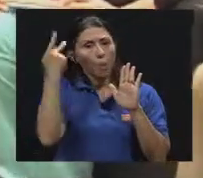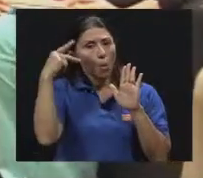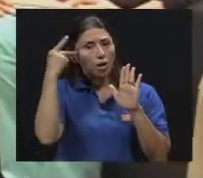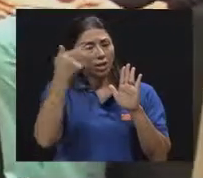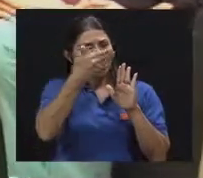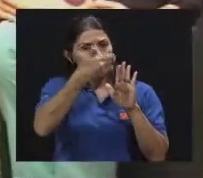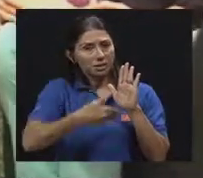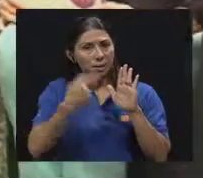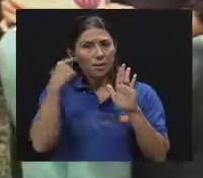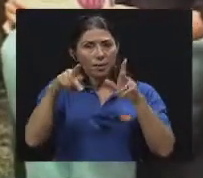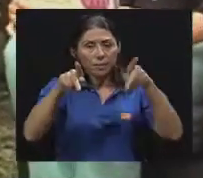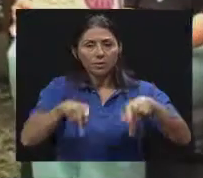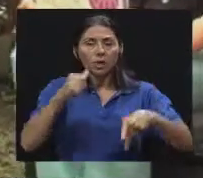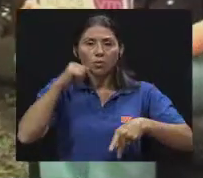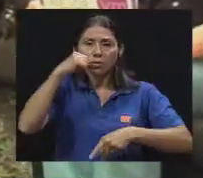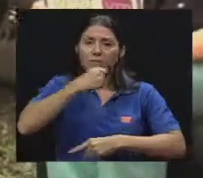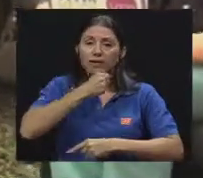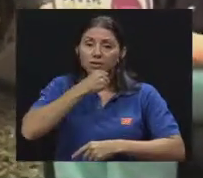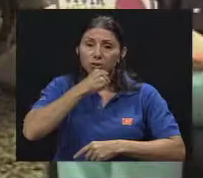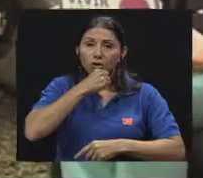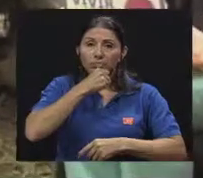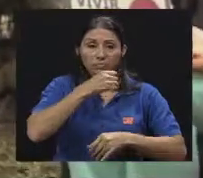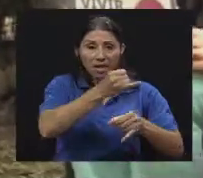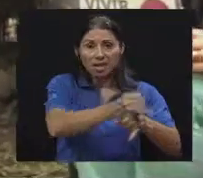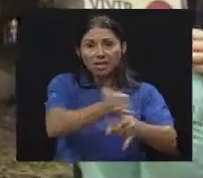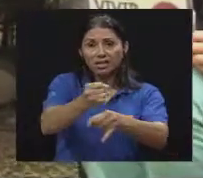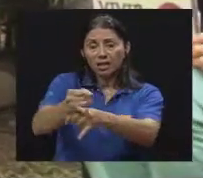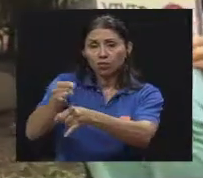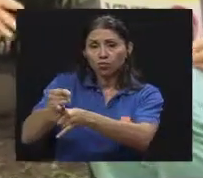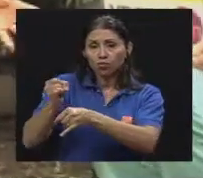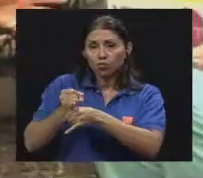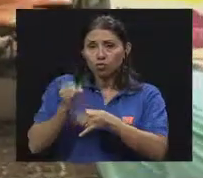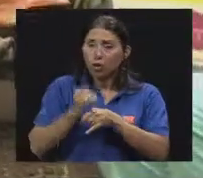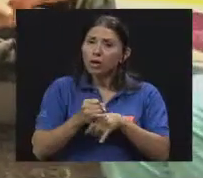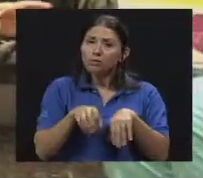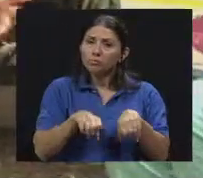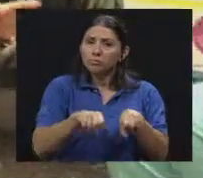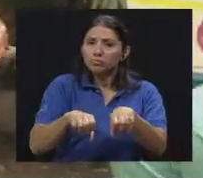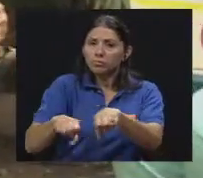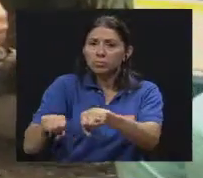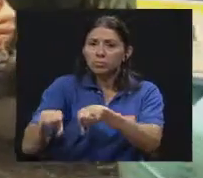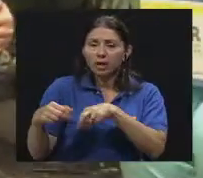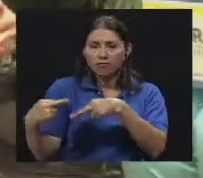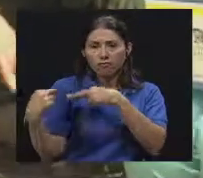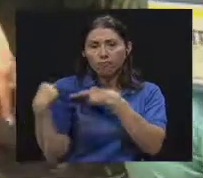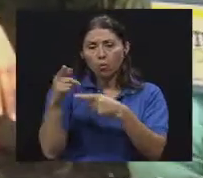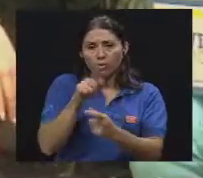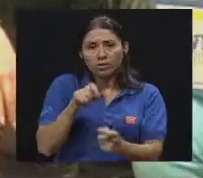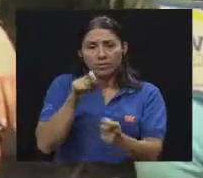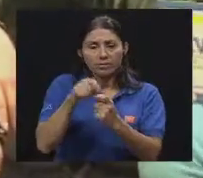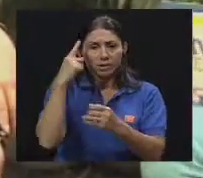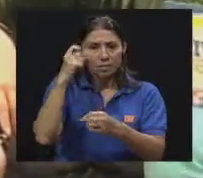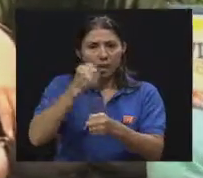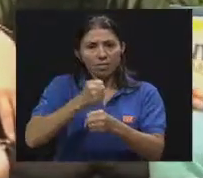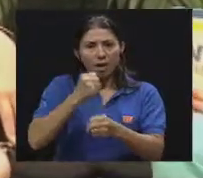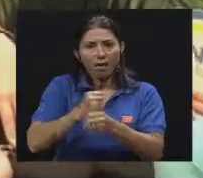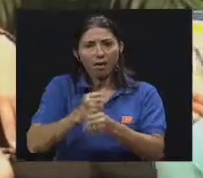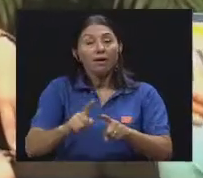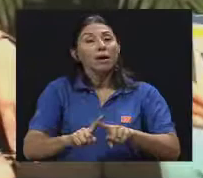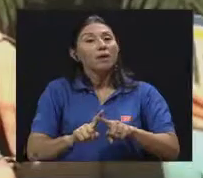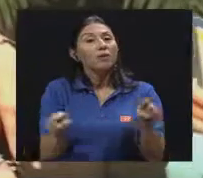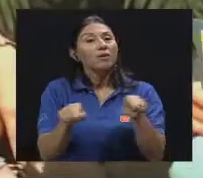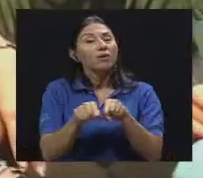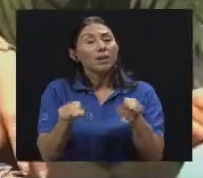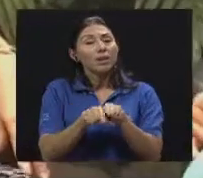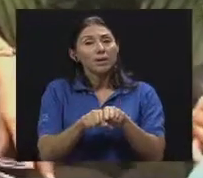población, ¿verdad? Y donde cada una de las instituciones, pues tiene alguna responsabilidad específica, ¿verdad?, para trabajar,